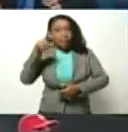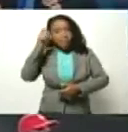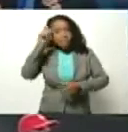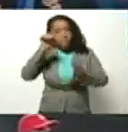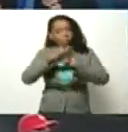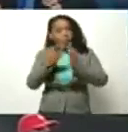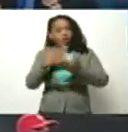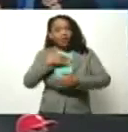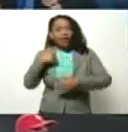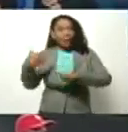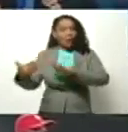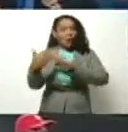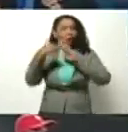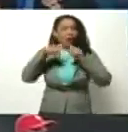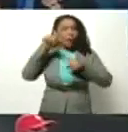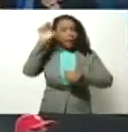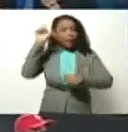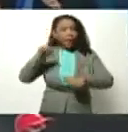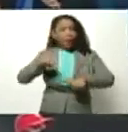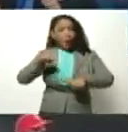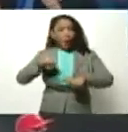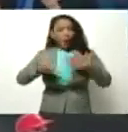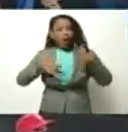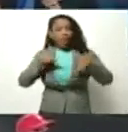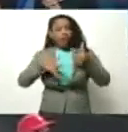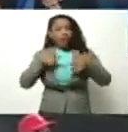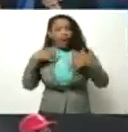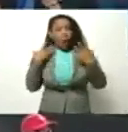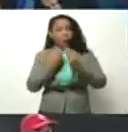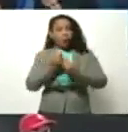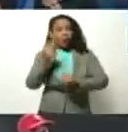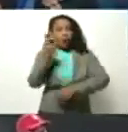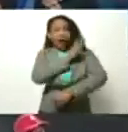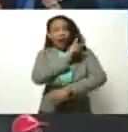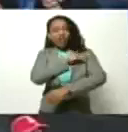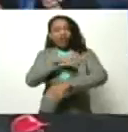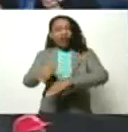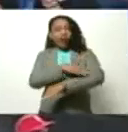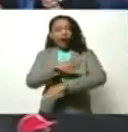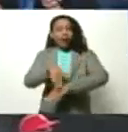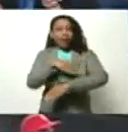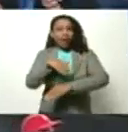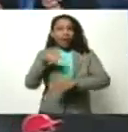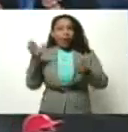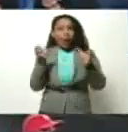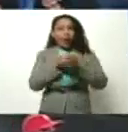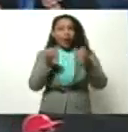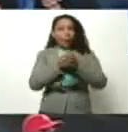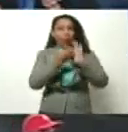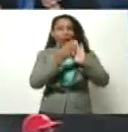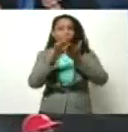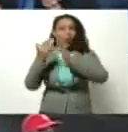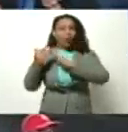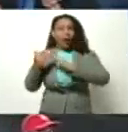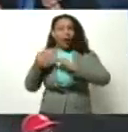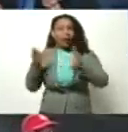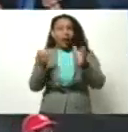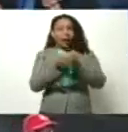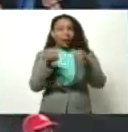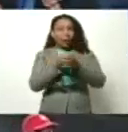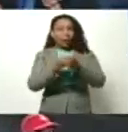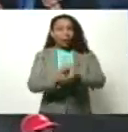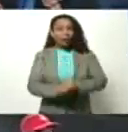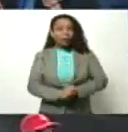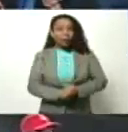atacar a nuestro país este acto de hoy compañeros jefe de calle y sus equipos de comunidades de sus equipos